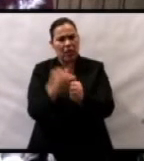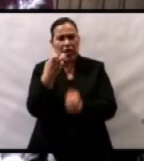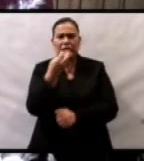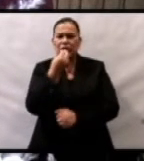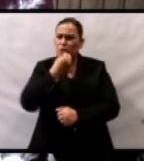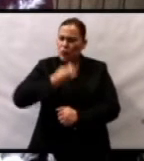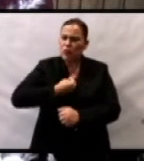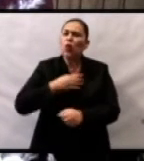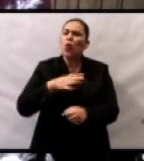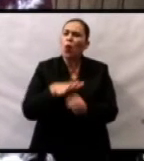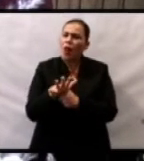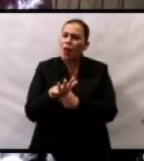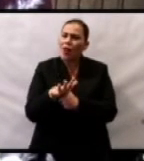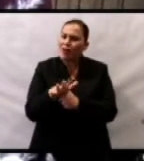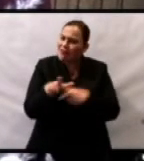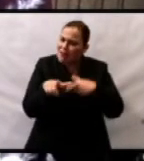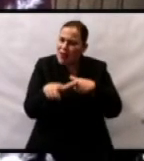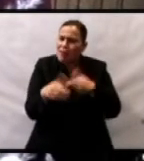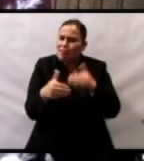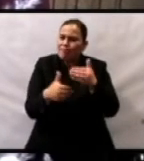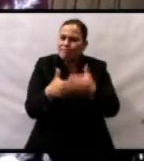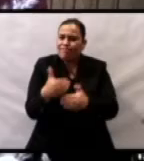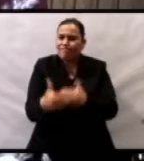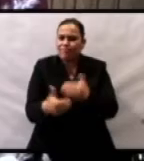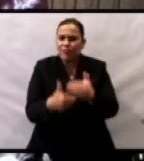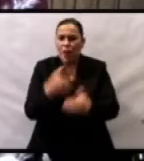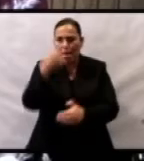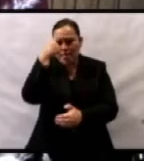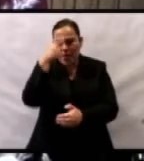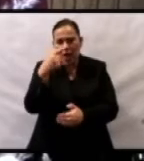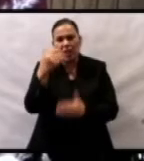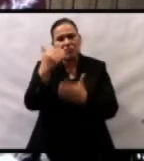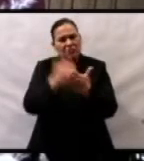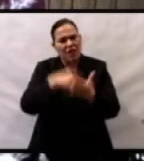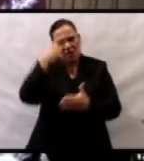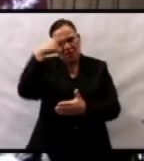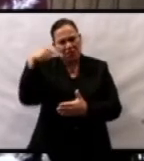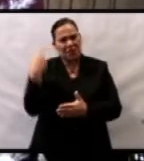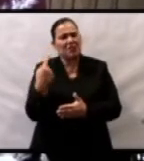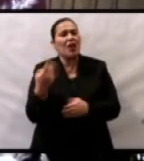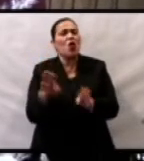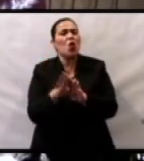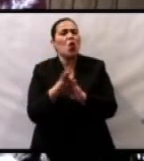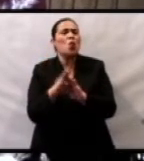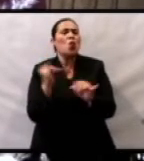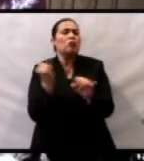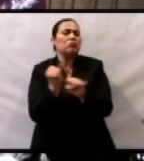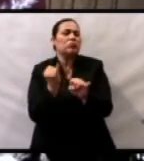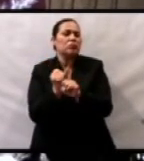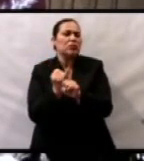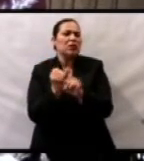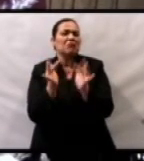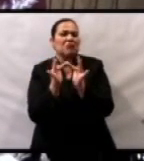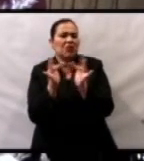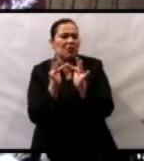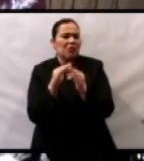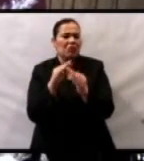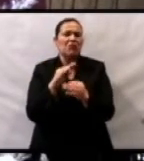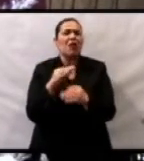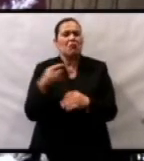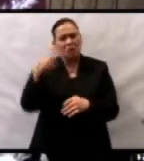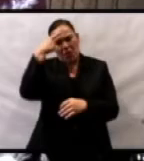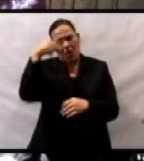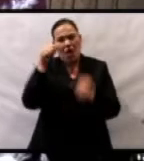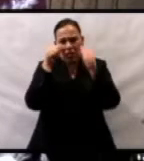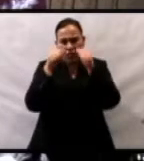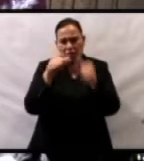seguir escalándolo para sistematizar más bases de datos y alcanzar límites en línea en beneficio de la